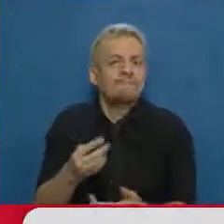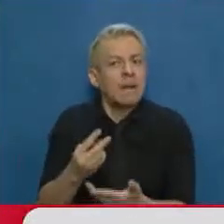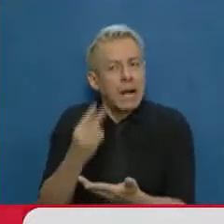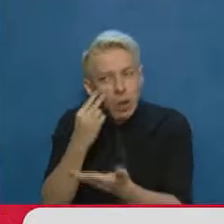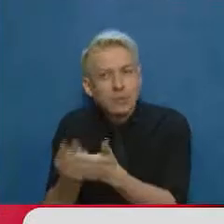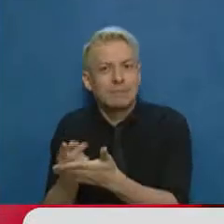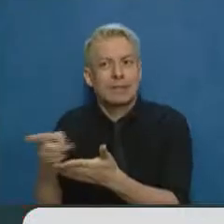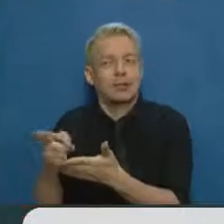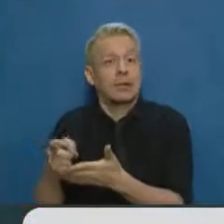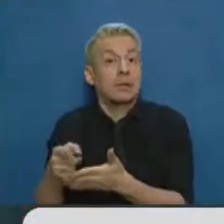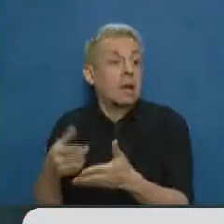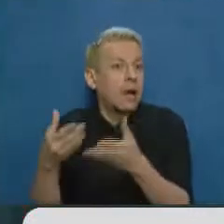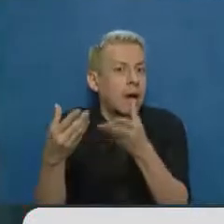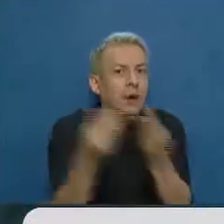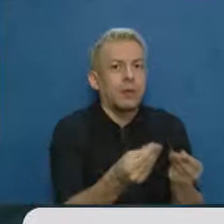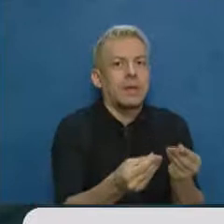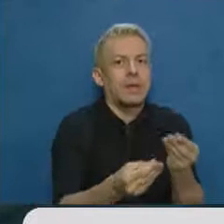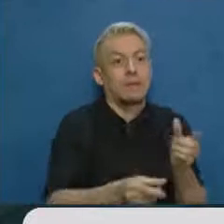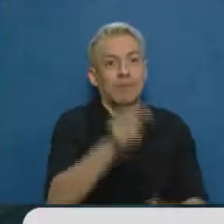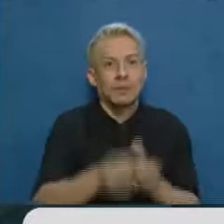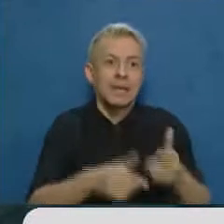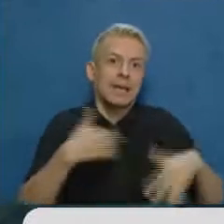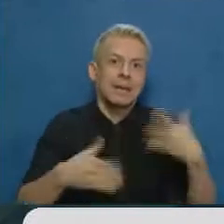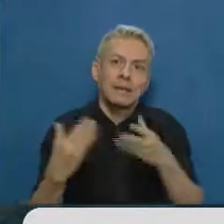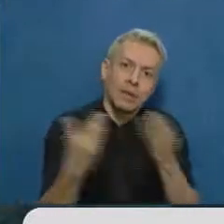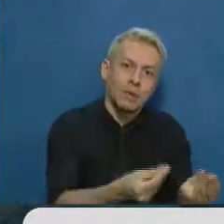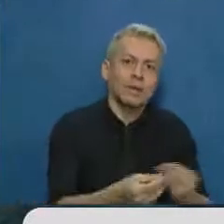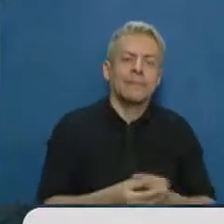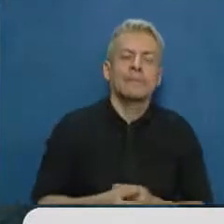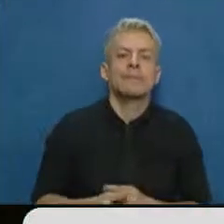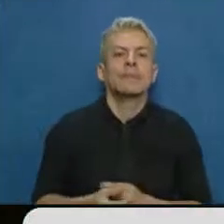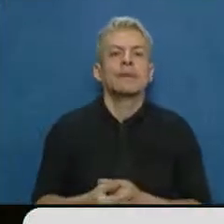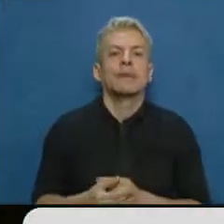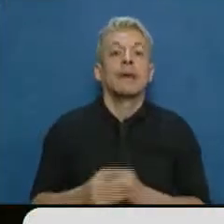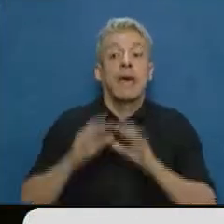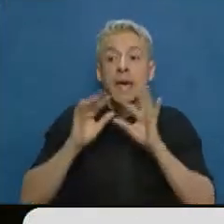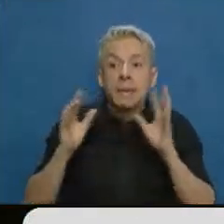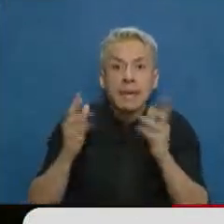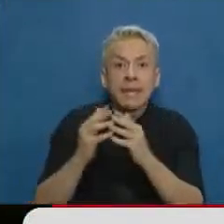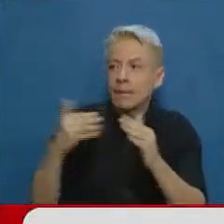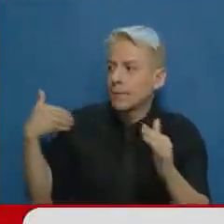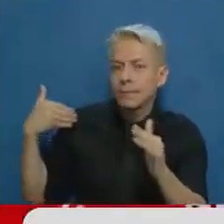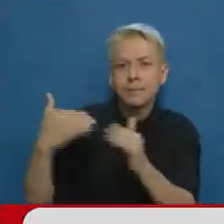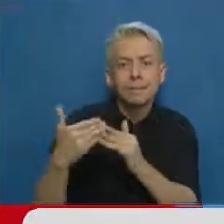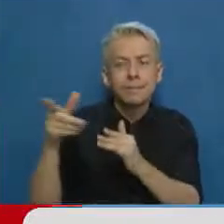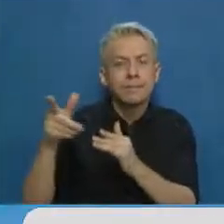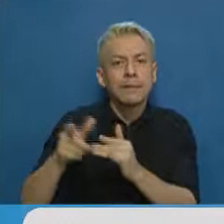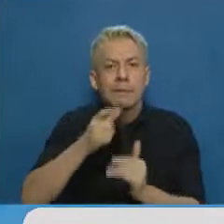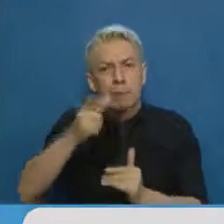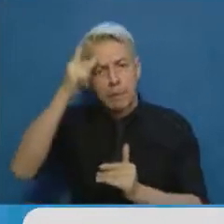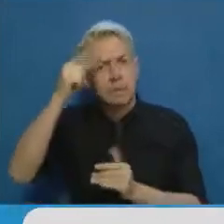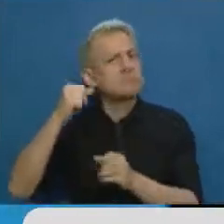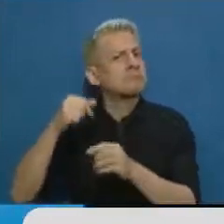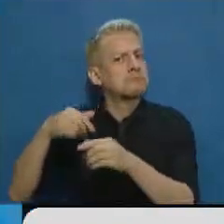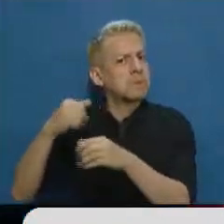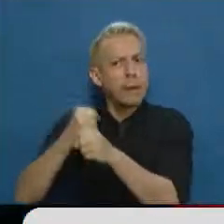riesgo su vida para dar asistencia en situaciones de emergencia. Durante la pandemia, el cuartel ha seguido funcionando en toda su capacidad,